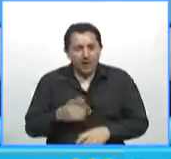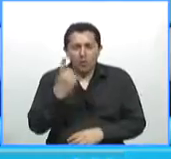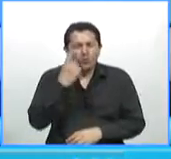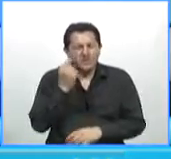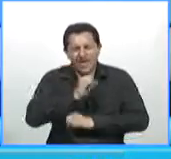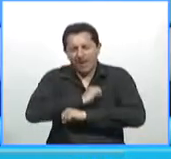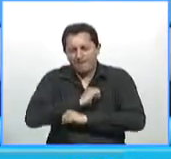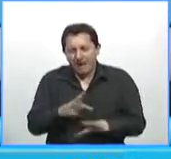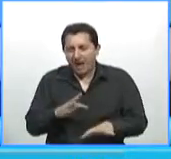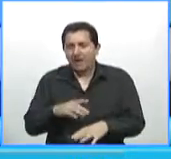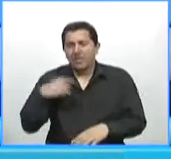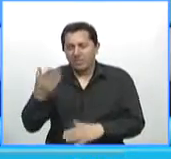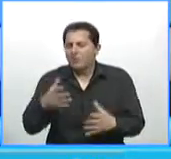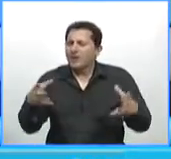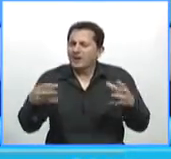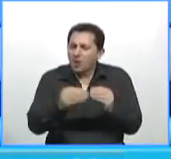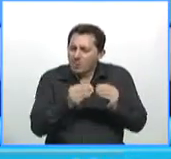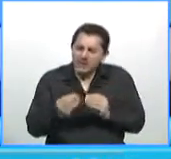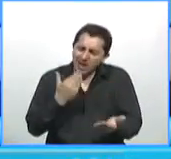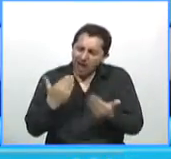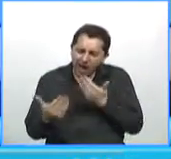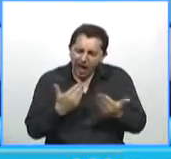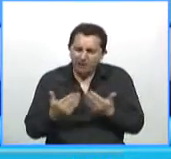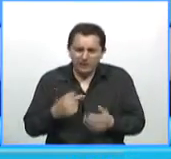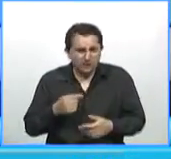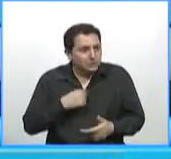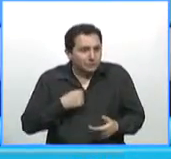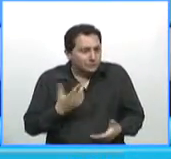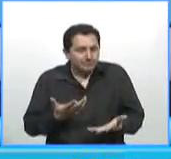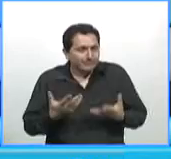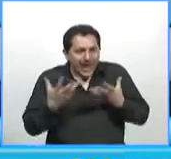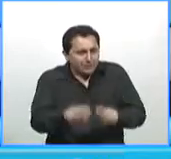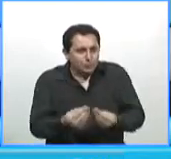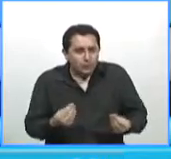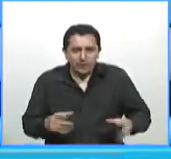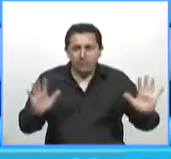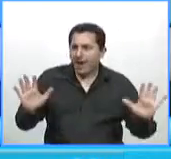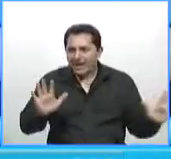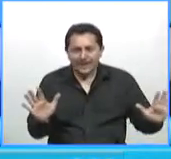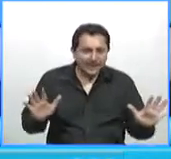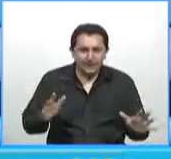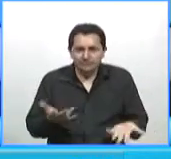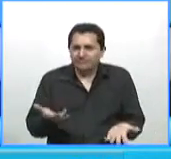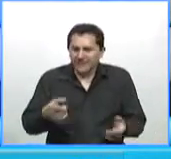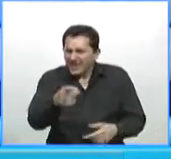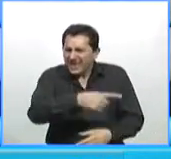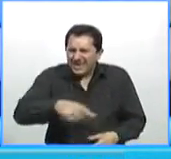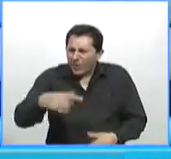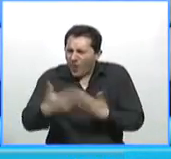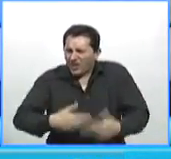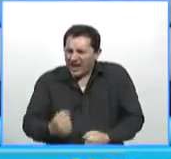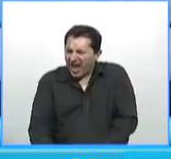mal, que después obviamente con las chicas hablé, porque yo sentía que no las podía ayudar desde... Sí, viendo lo que ellas estaban dando, ¿viste? Me había